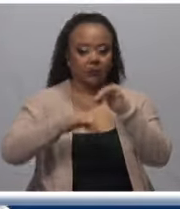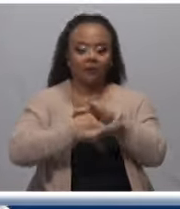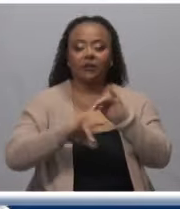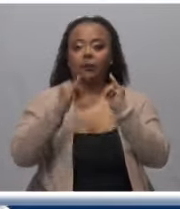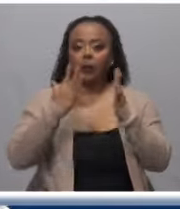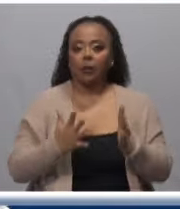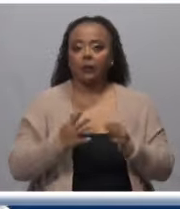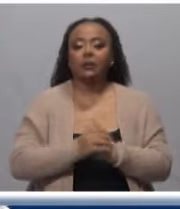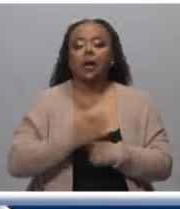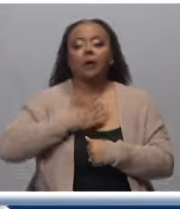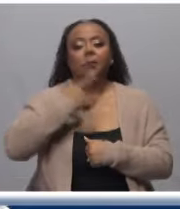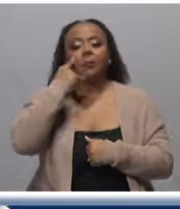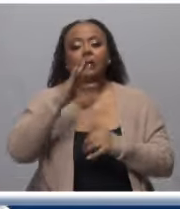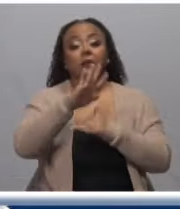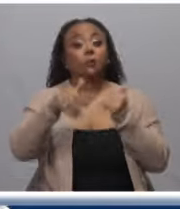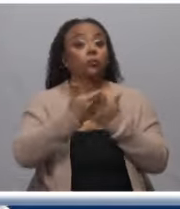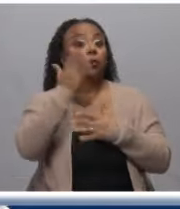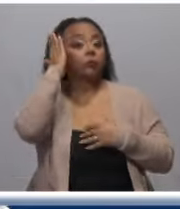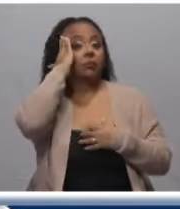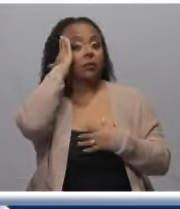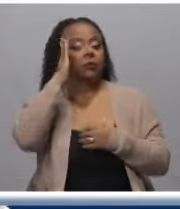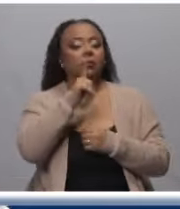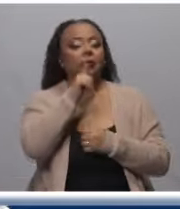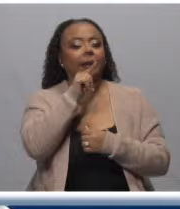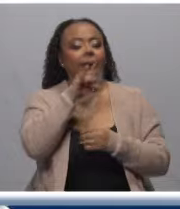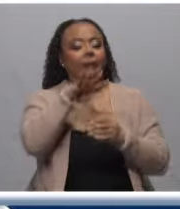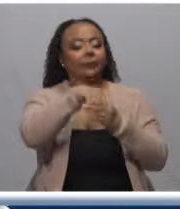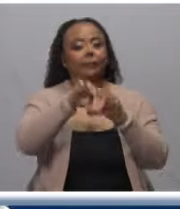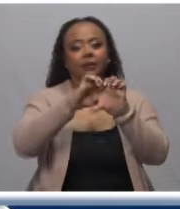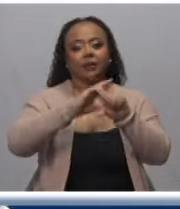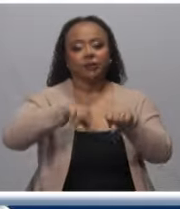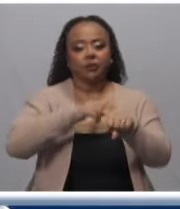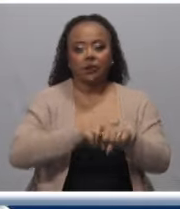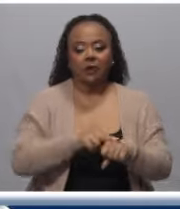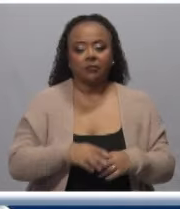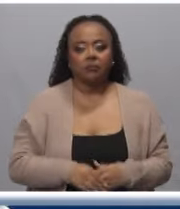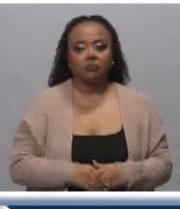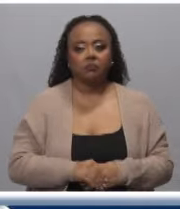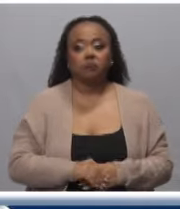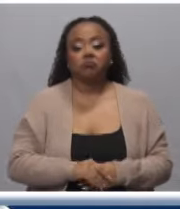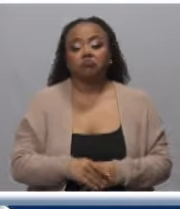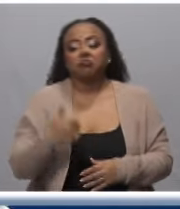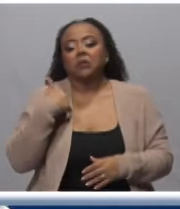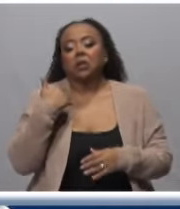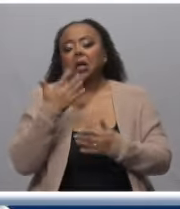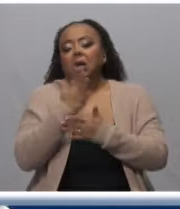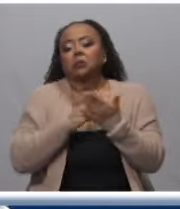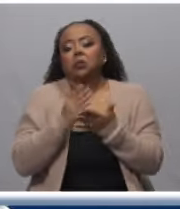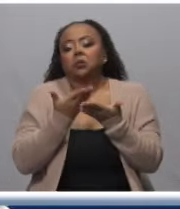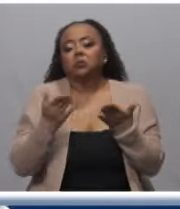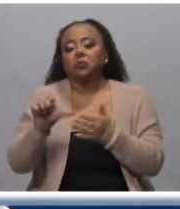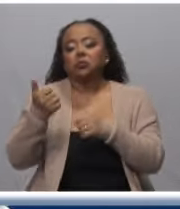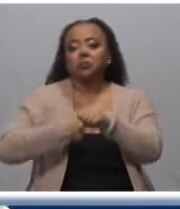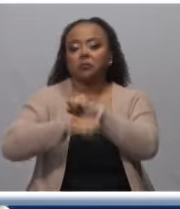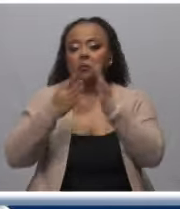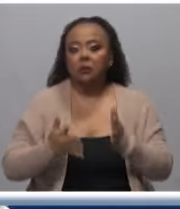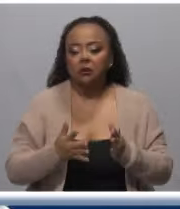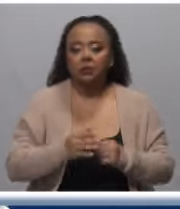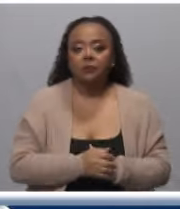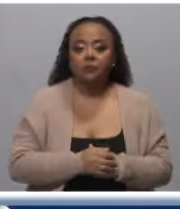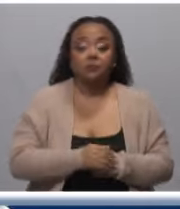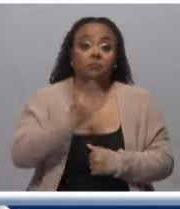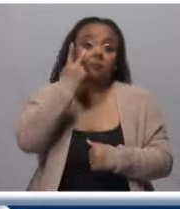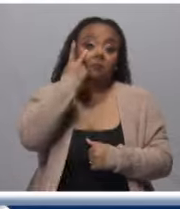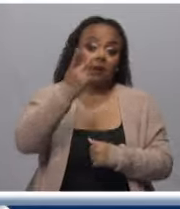jugadores Me parece que todos sabemos Quiénes están en la selección vendrán algunas pinceladas de otros futbolistas